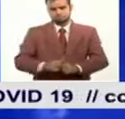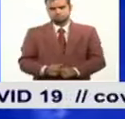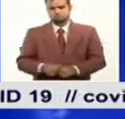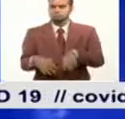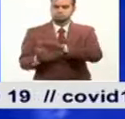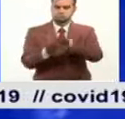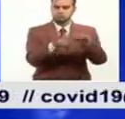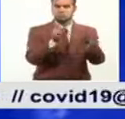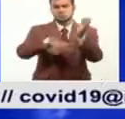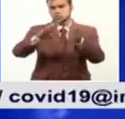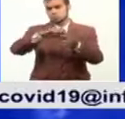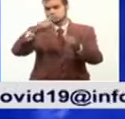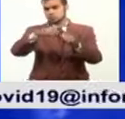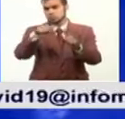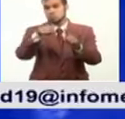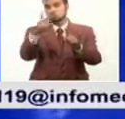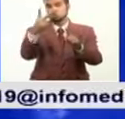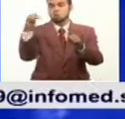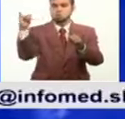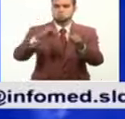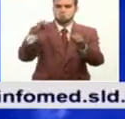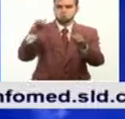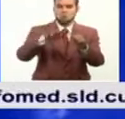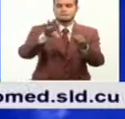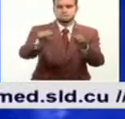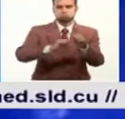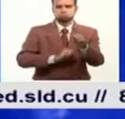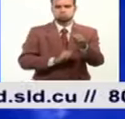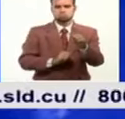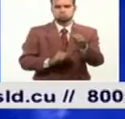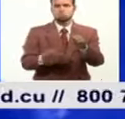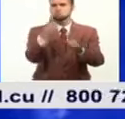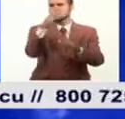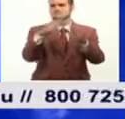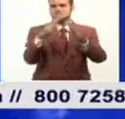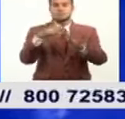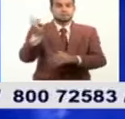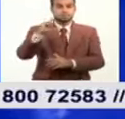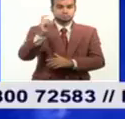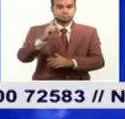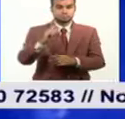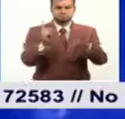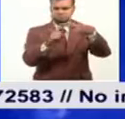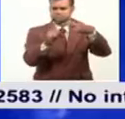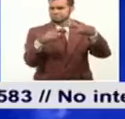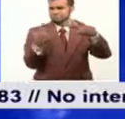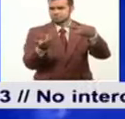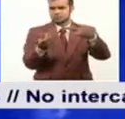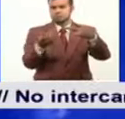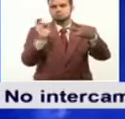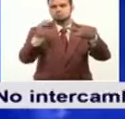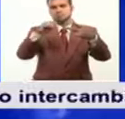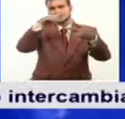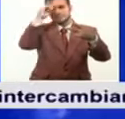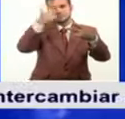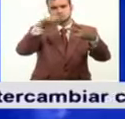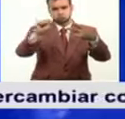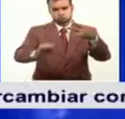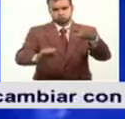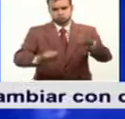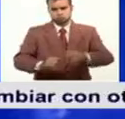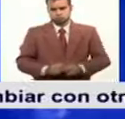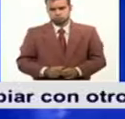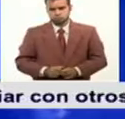2 casos importados, 1 de Caimanera y 1 de San Antonio del Sur. En